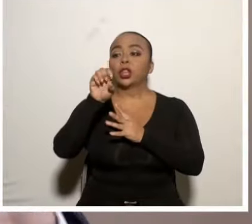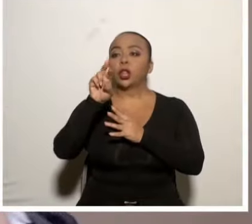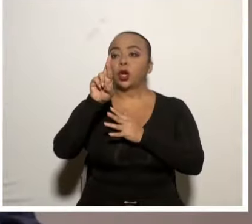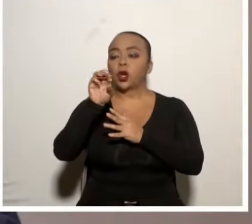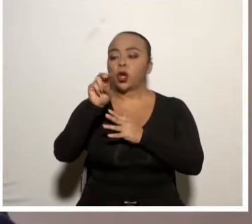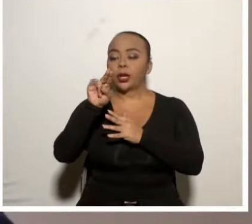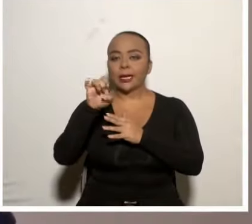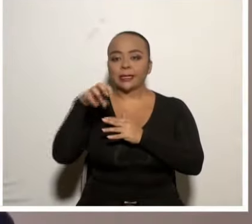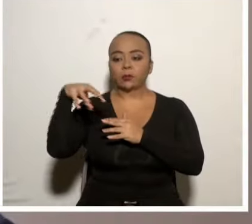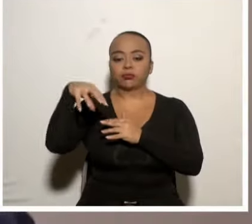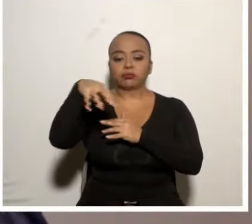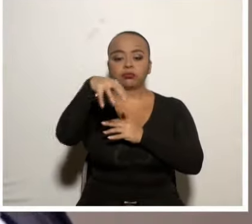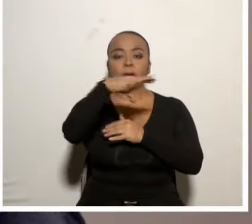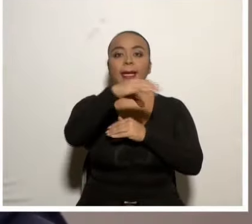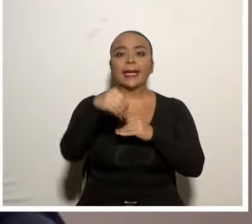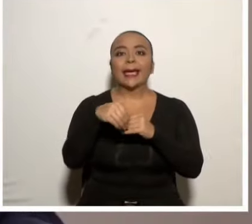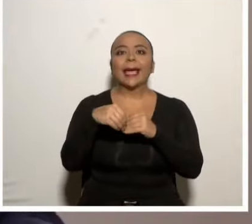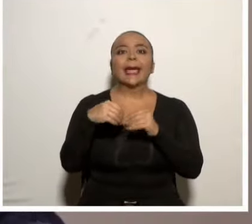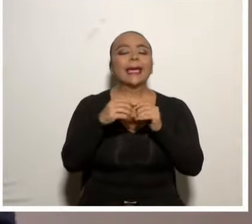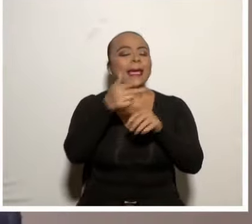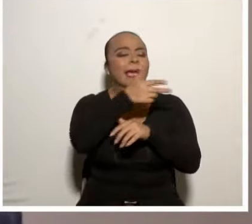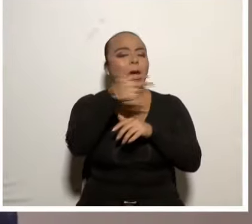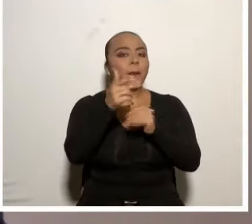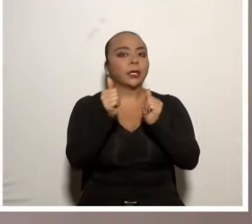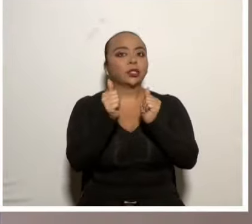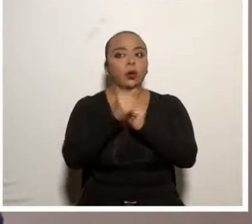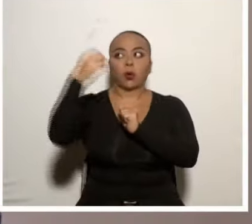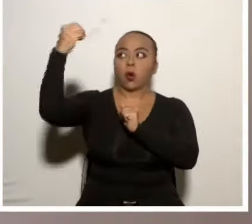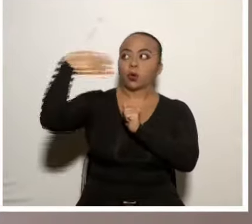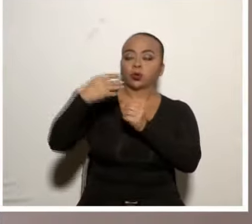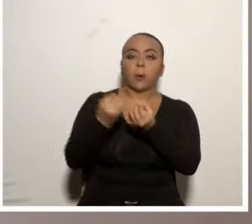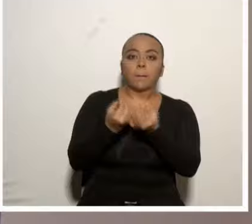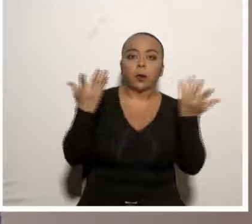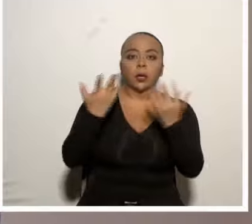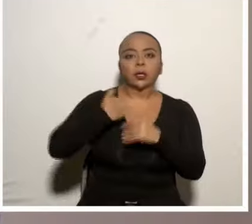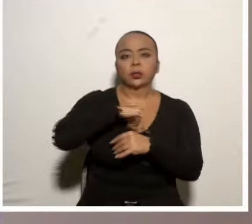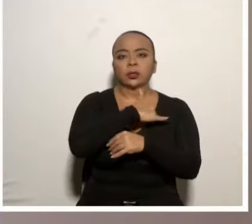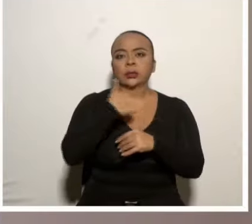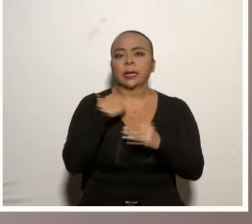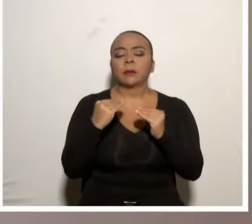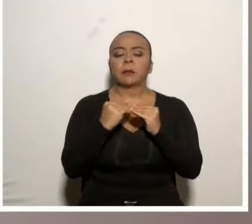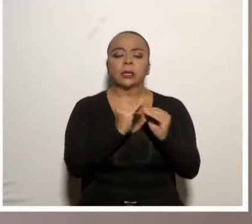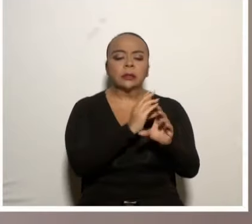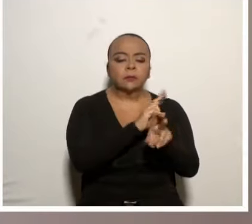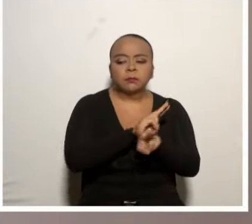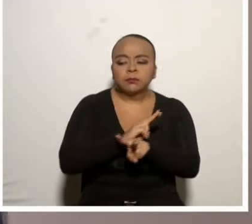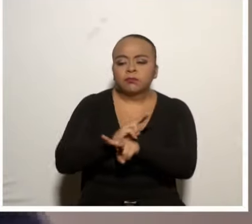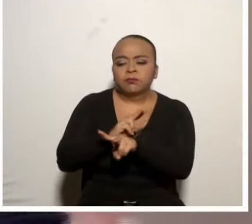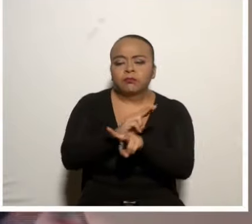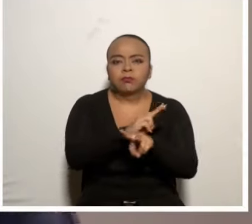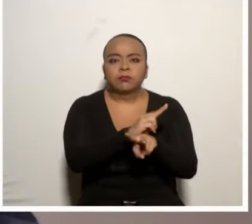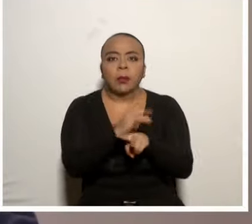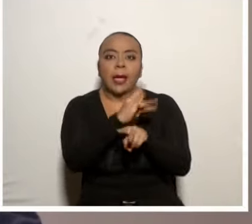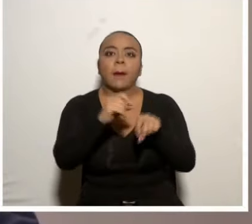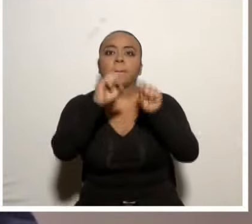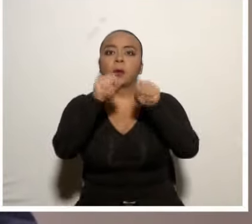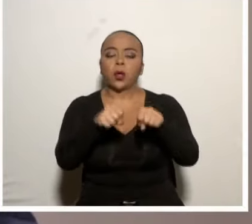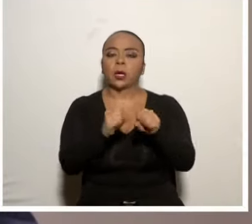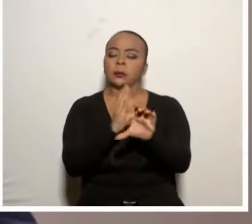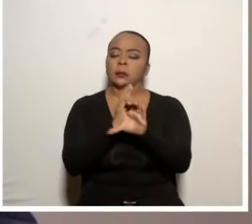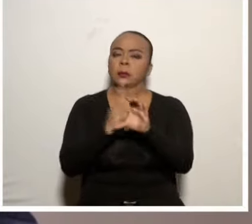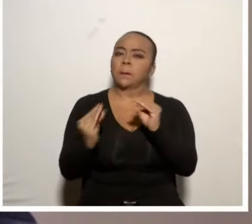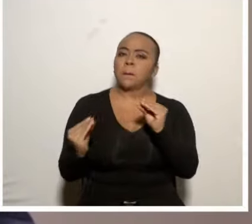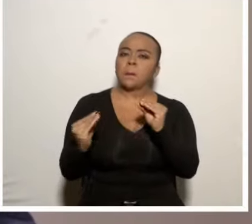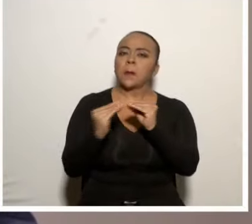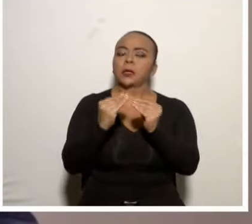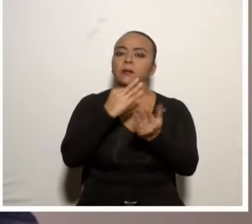de cámaras, conjuntamente con el alumbrado público, tengamos nosotros mucho más vigilancia y poder vigilar mucho mejor